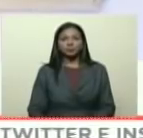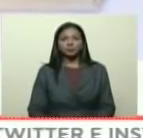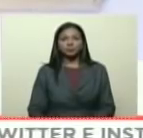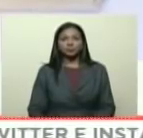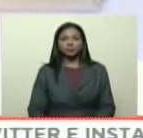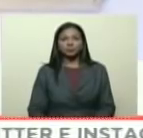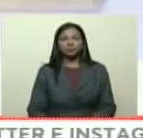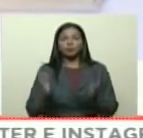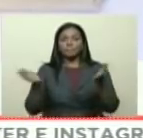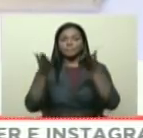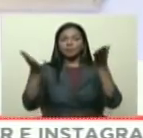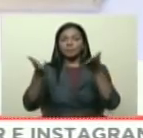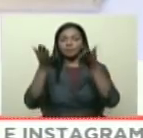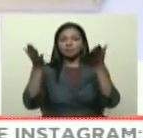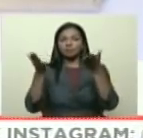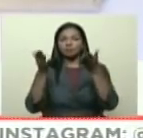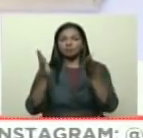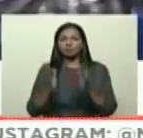Promúlguese.